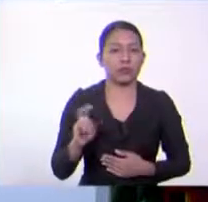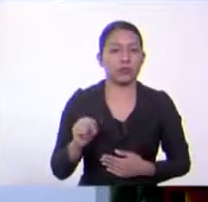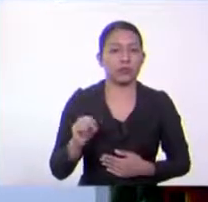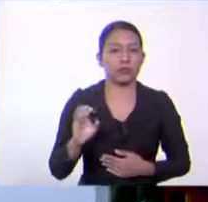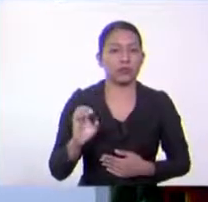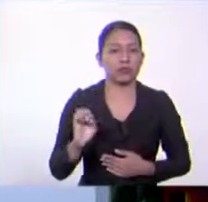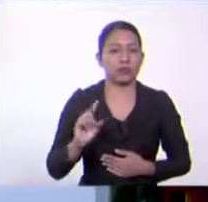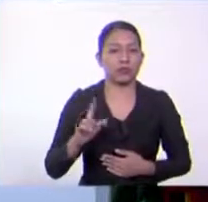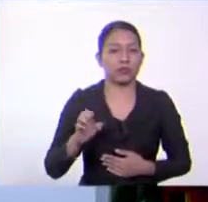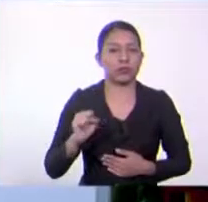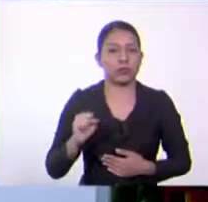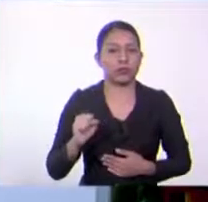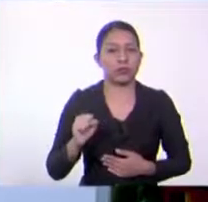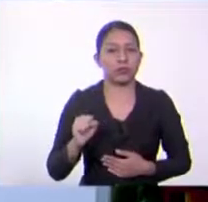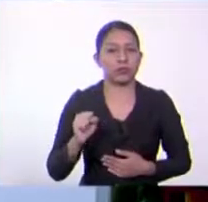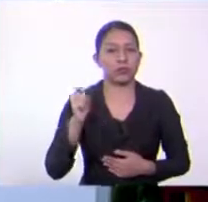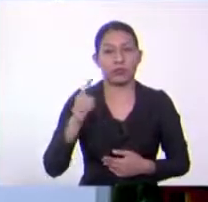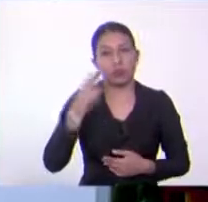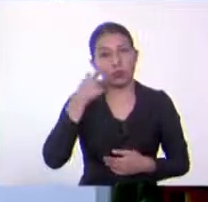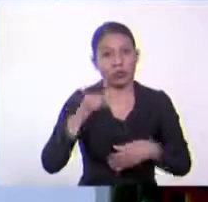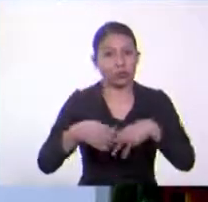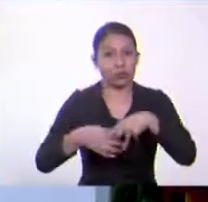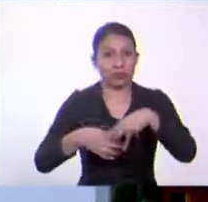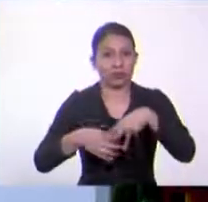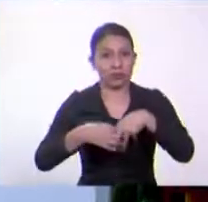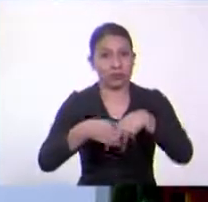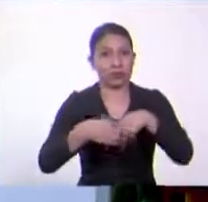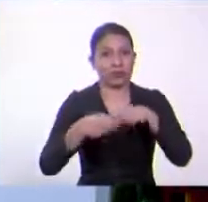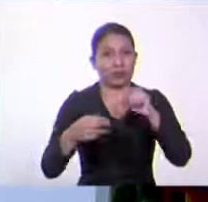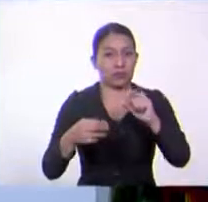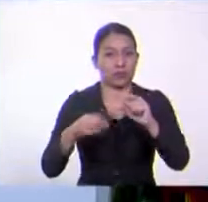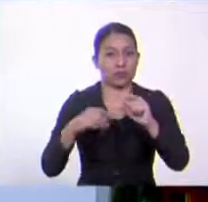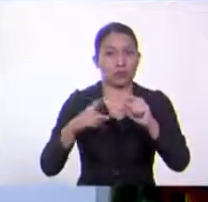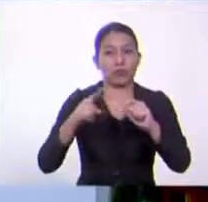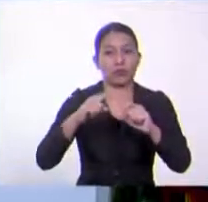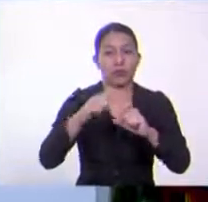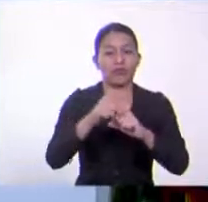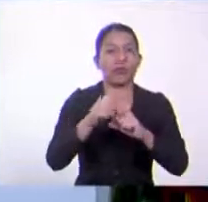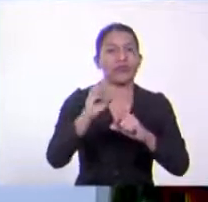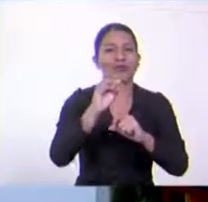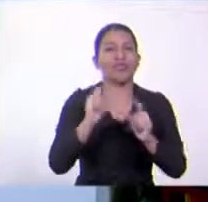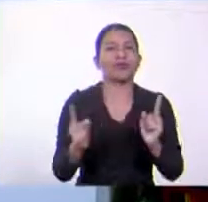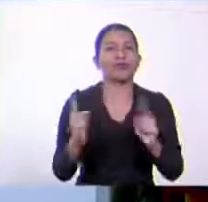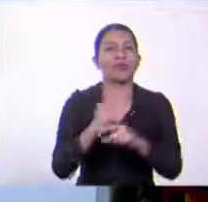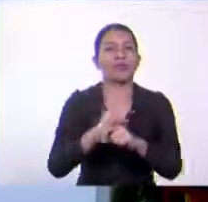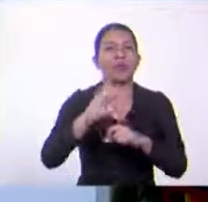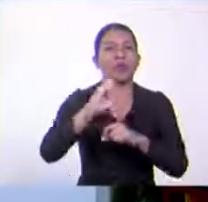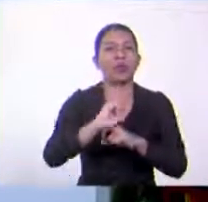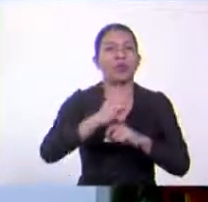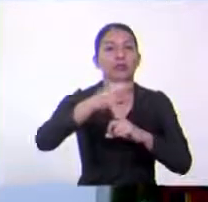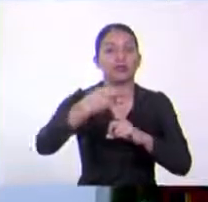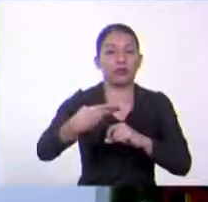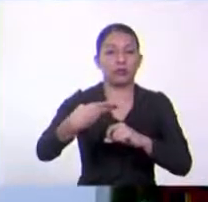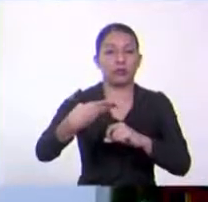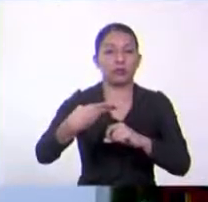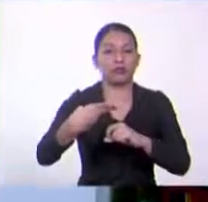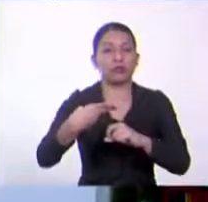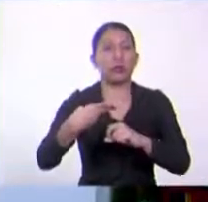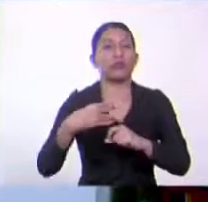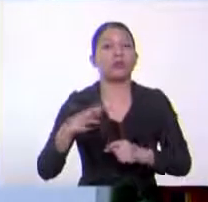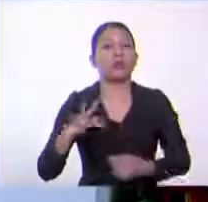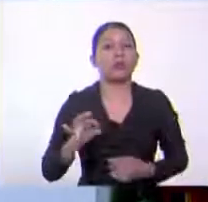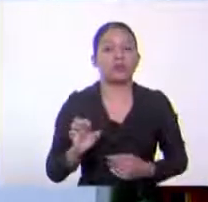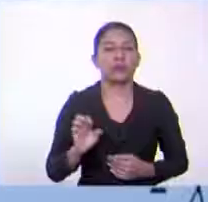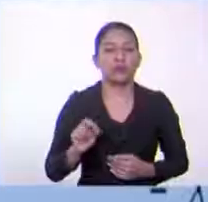tenemos el anillo sustituido con los OH. ¿Cómo se llama este compuesto? Pues así,